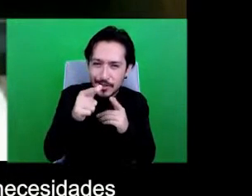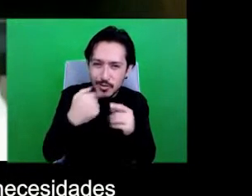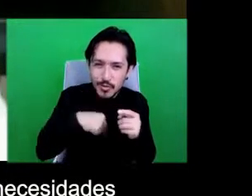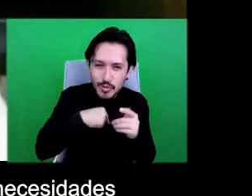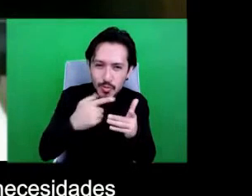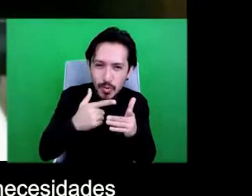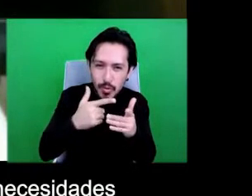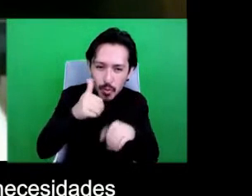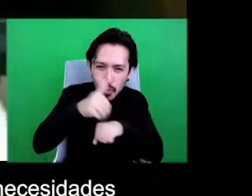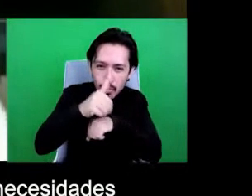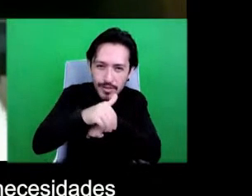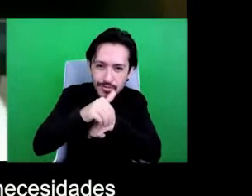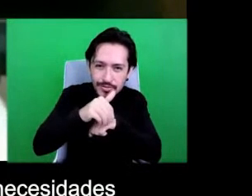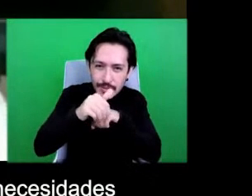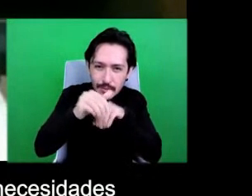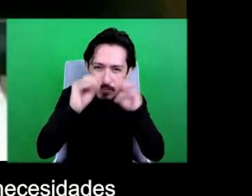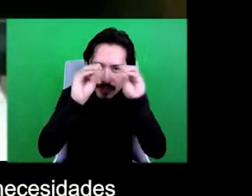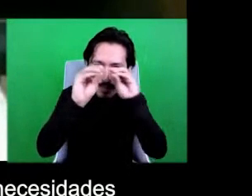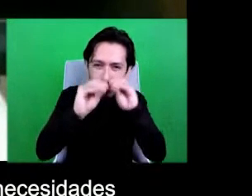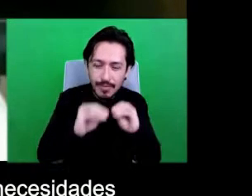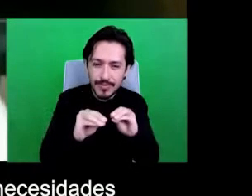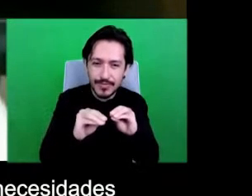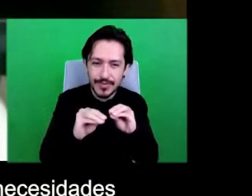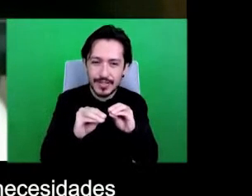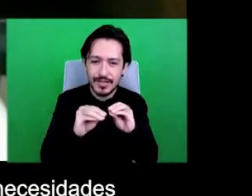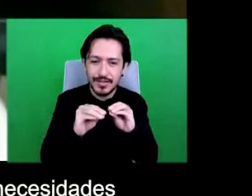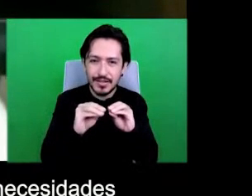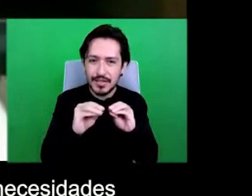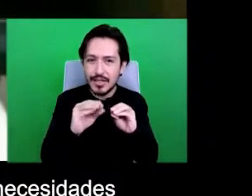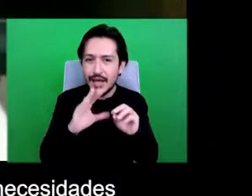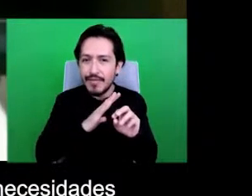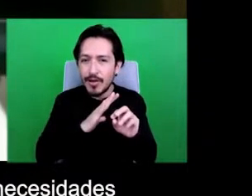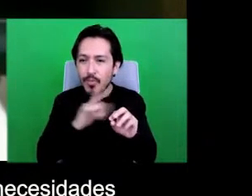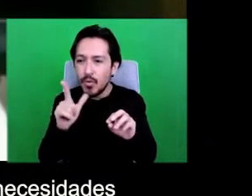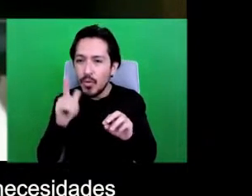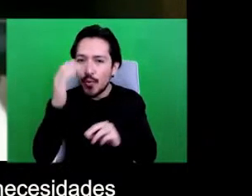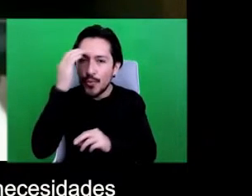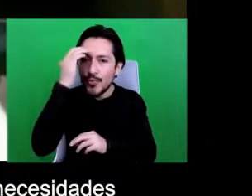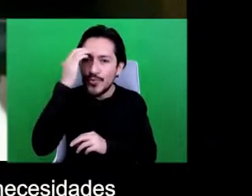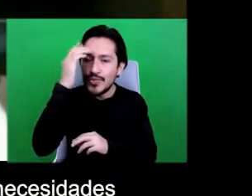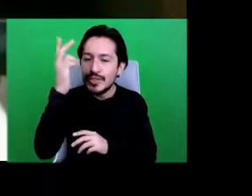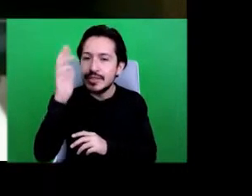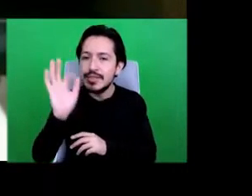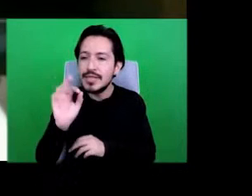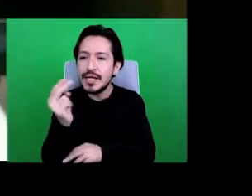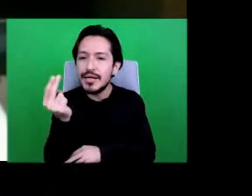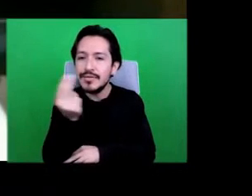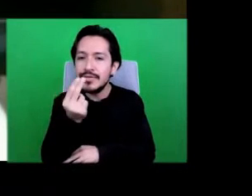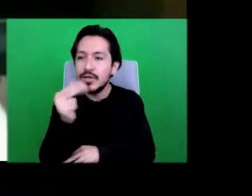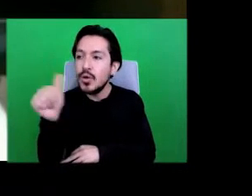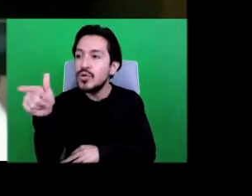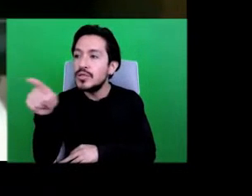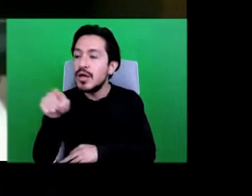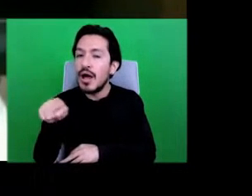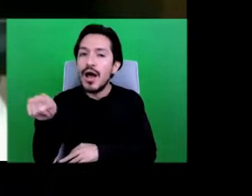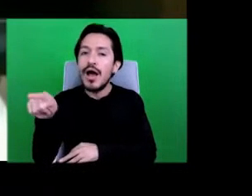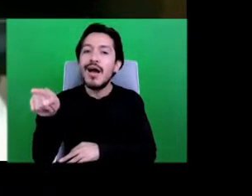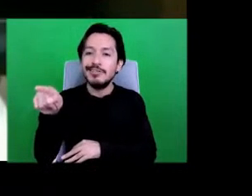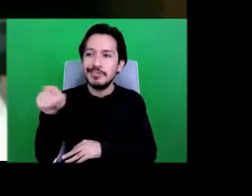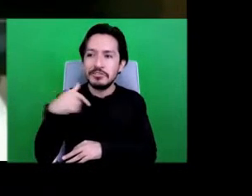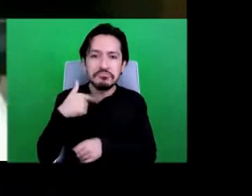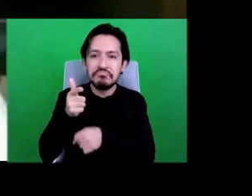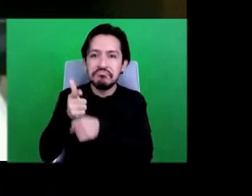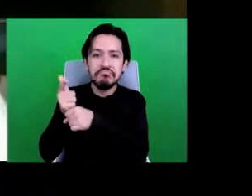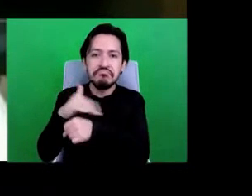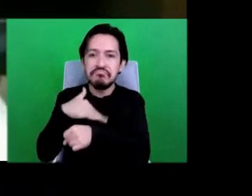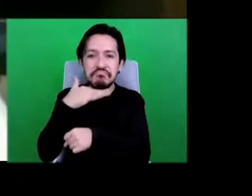hubo conocimiento de otras necesidades que a lo mejor yo no había detectado. Y por